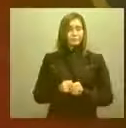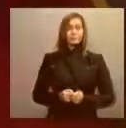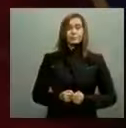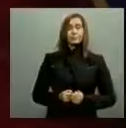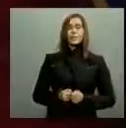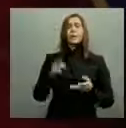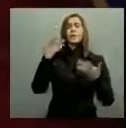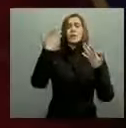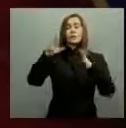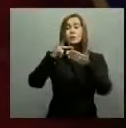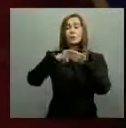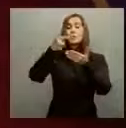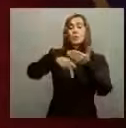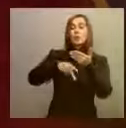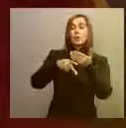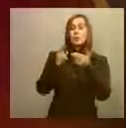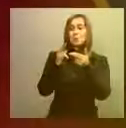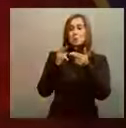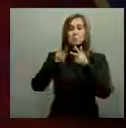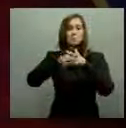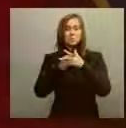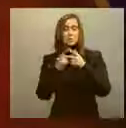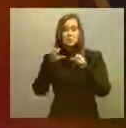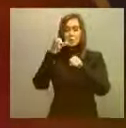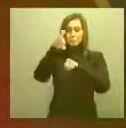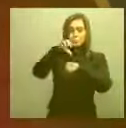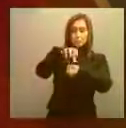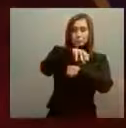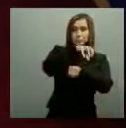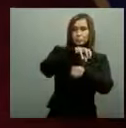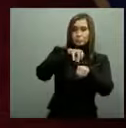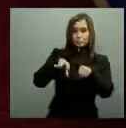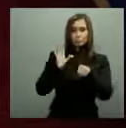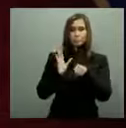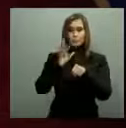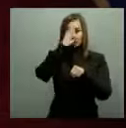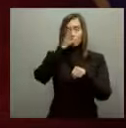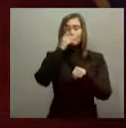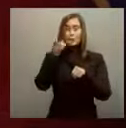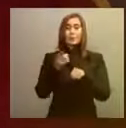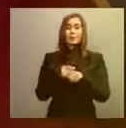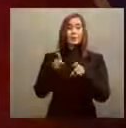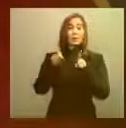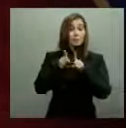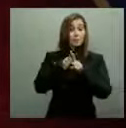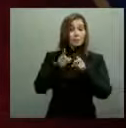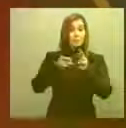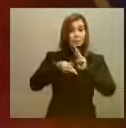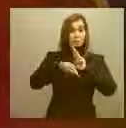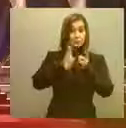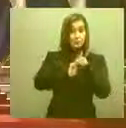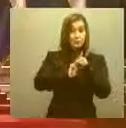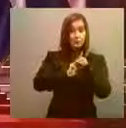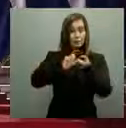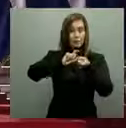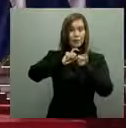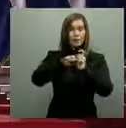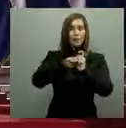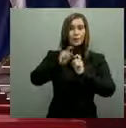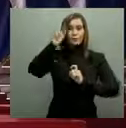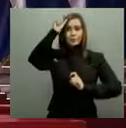que se irá extendiendo gradualmente por todo el país. La reforma también para la modernización del Estado.